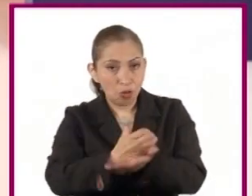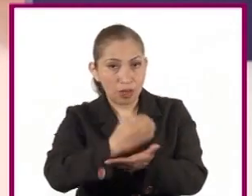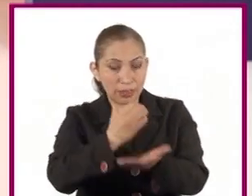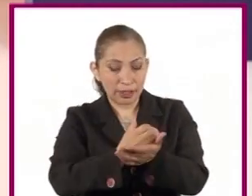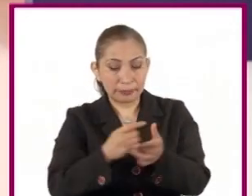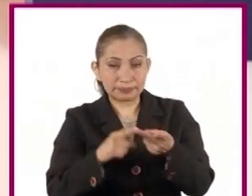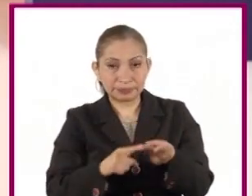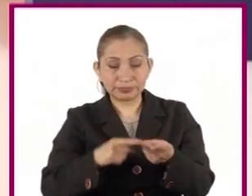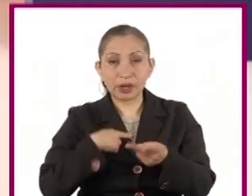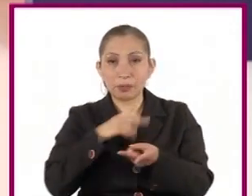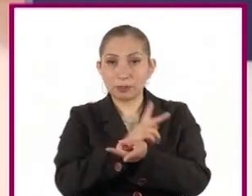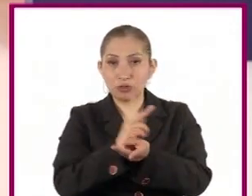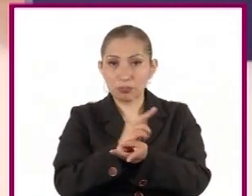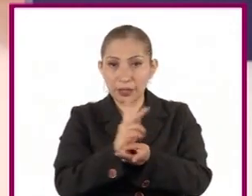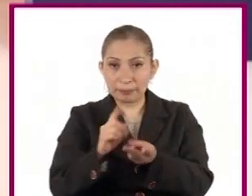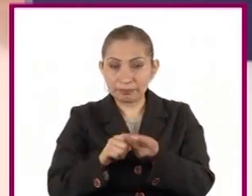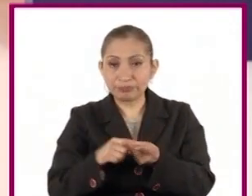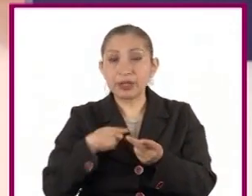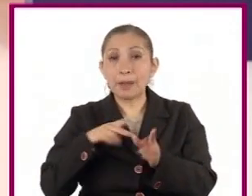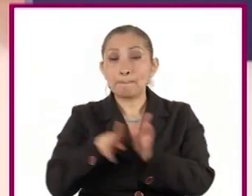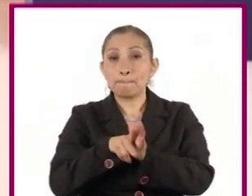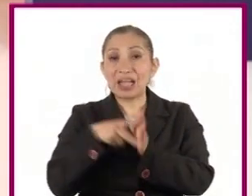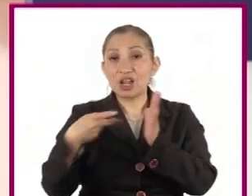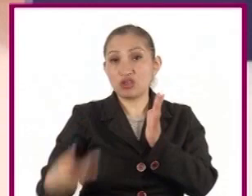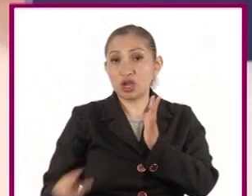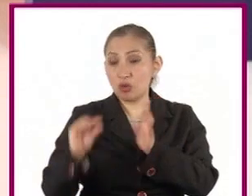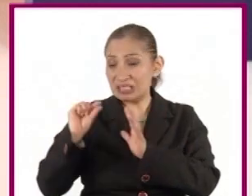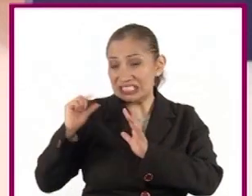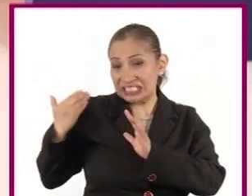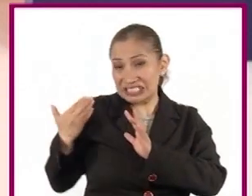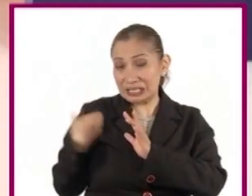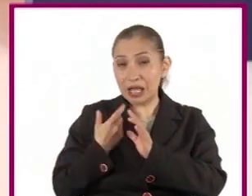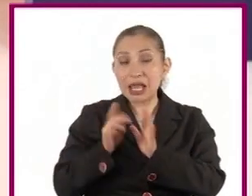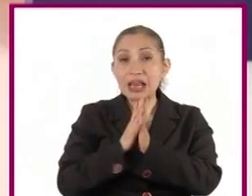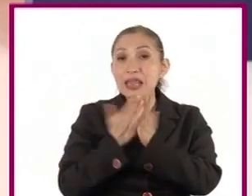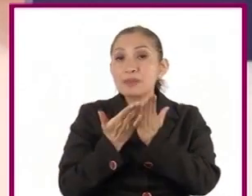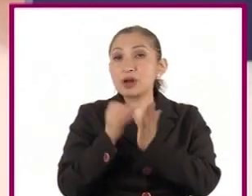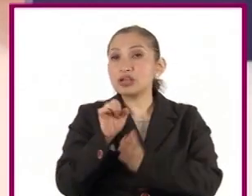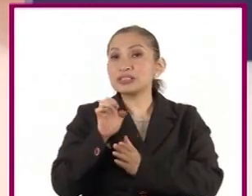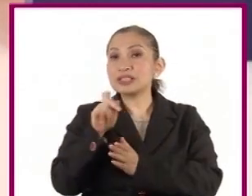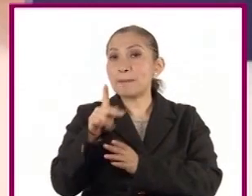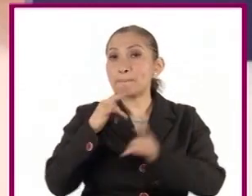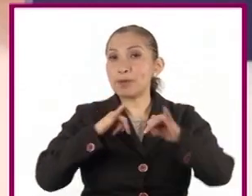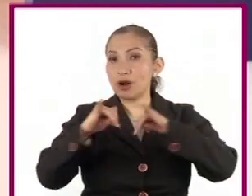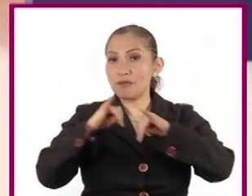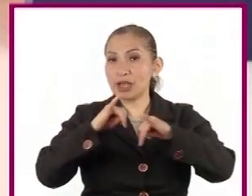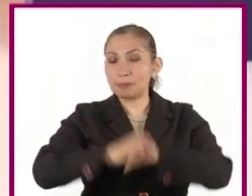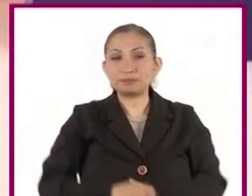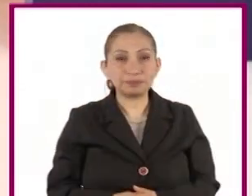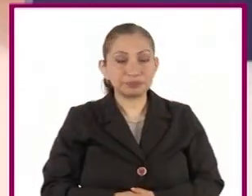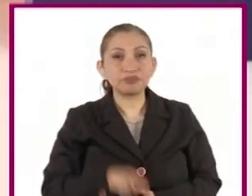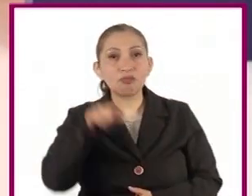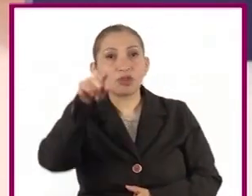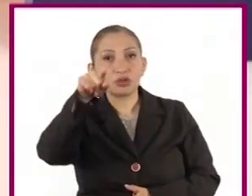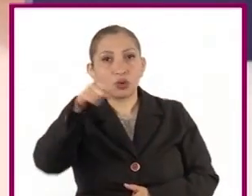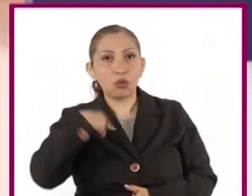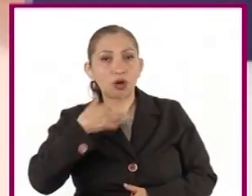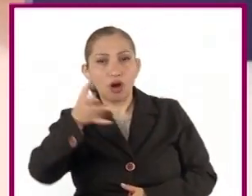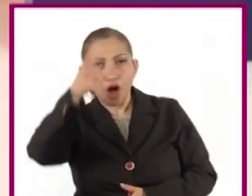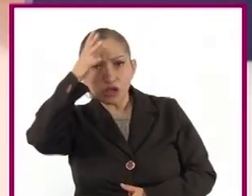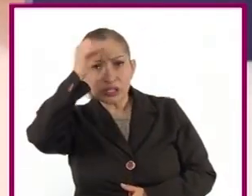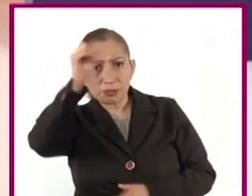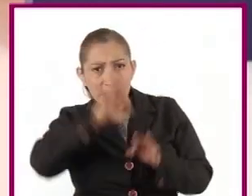cuaderno, bolígrafos, periódicos recientes y libro de texto de geografía. Registren los conceptos